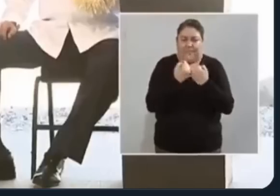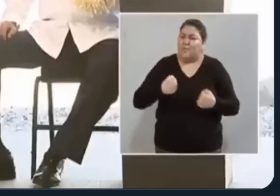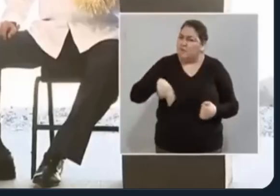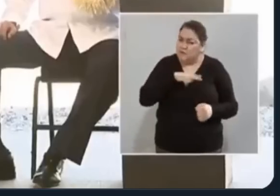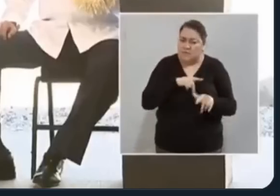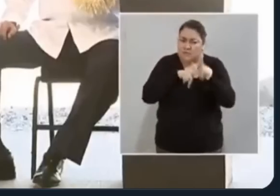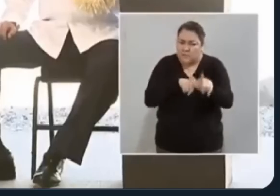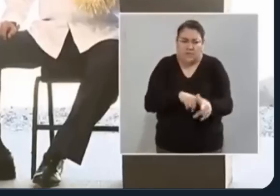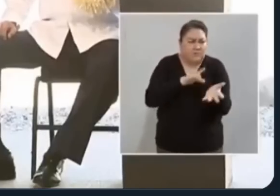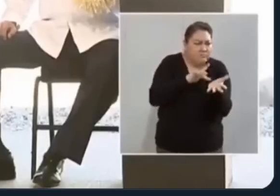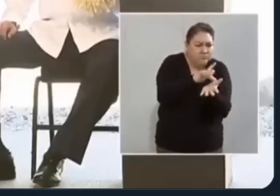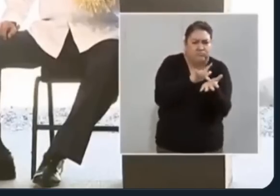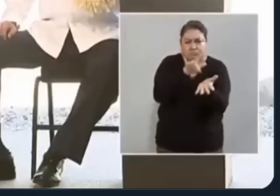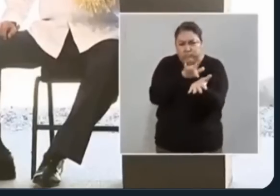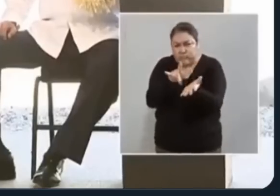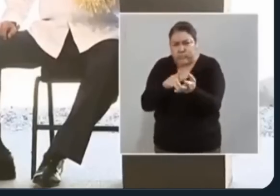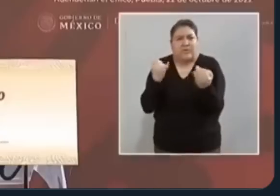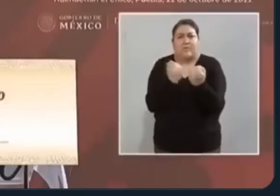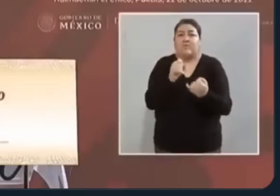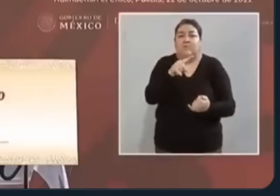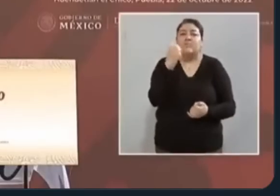Obrador. Vamos a ver qué dijo.